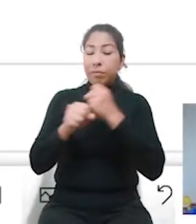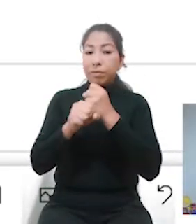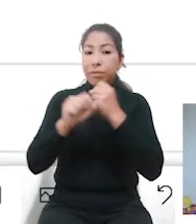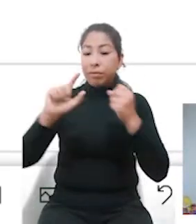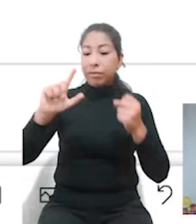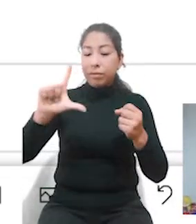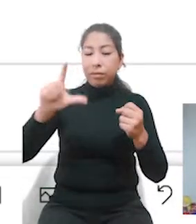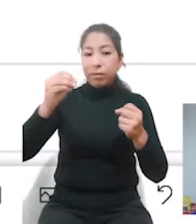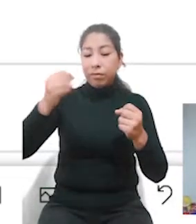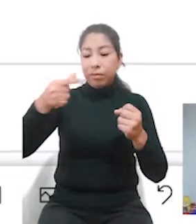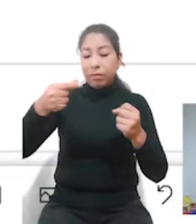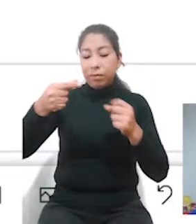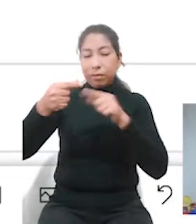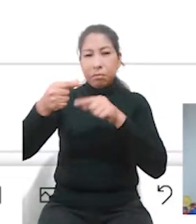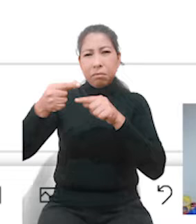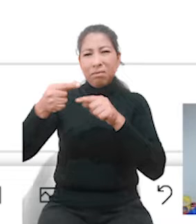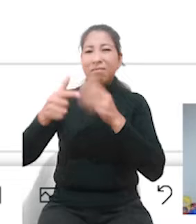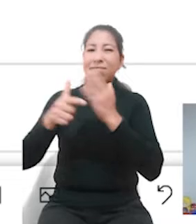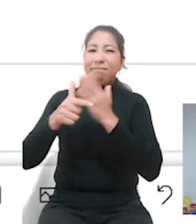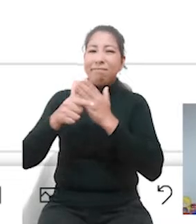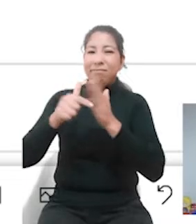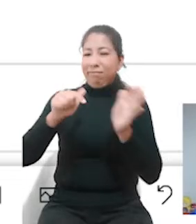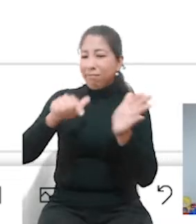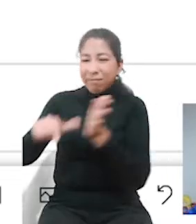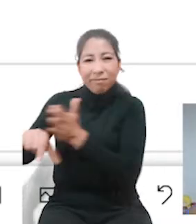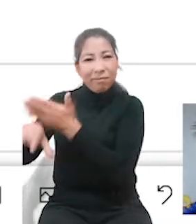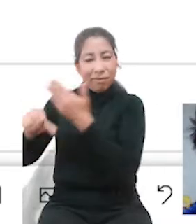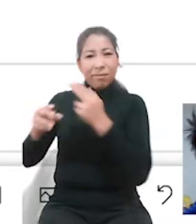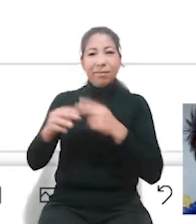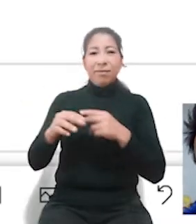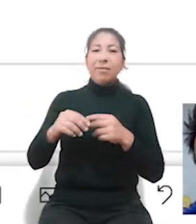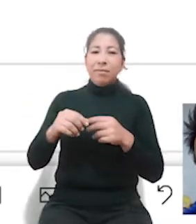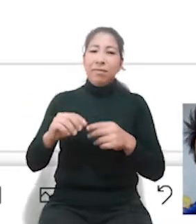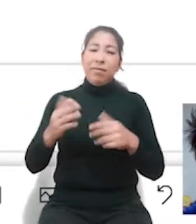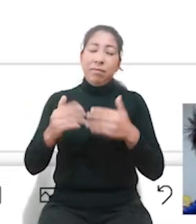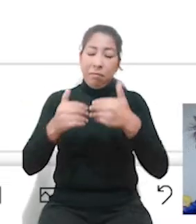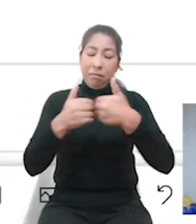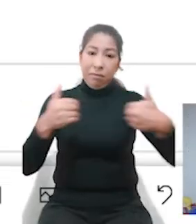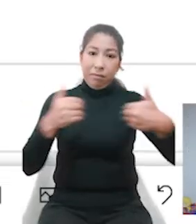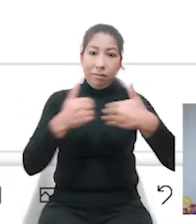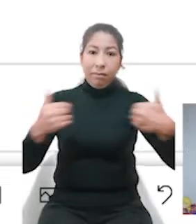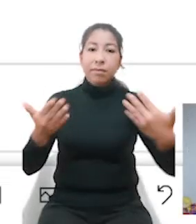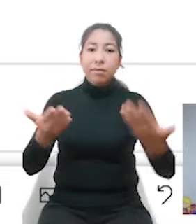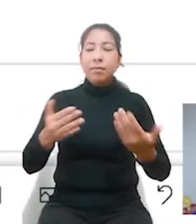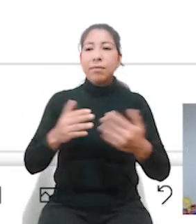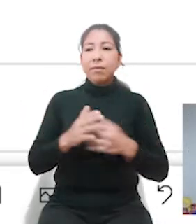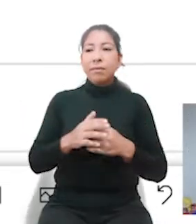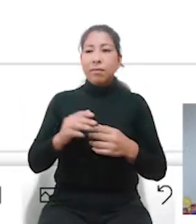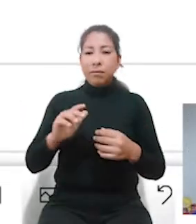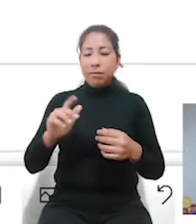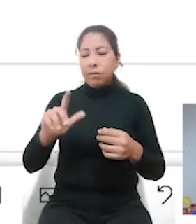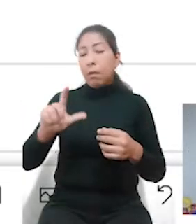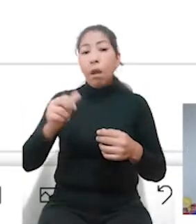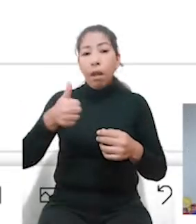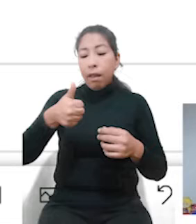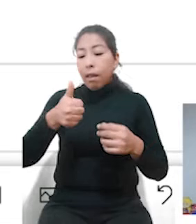base 9. ¿Qué es lo que estorba para poder desarrollar este logaritmo? El 10 que se encuentra multiplicando